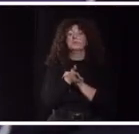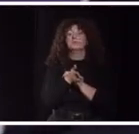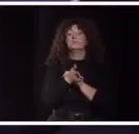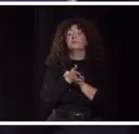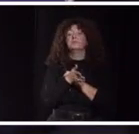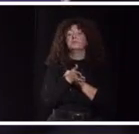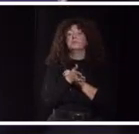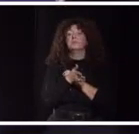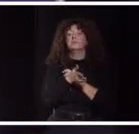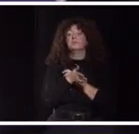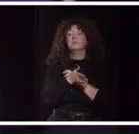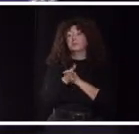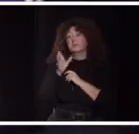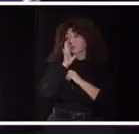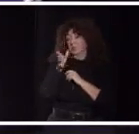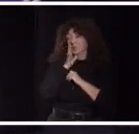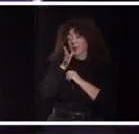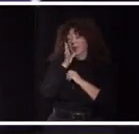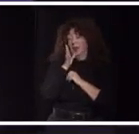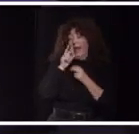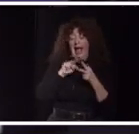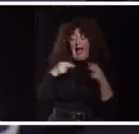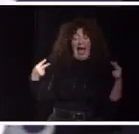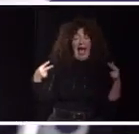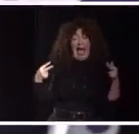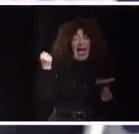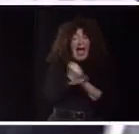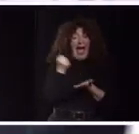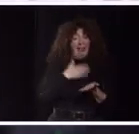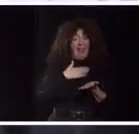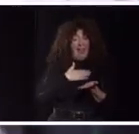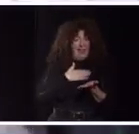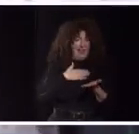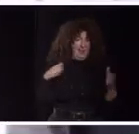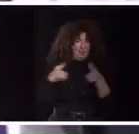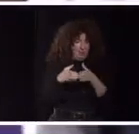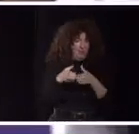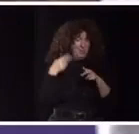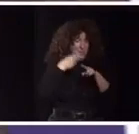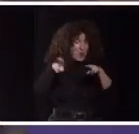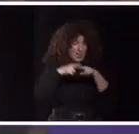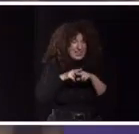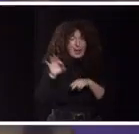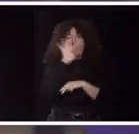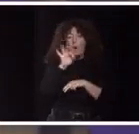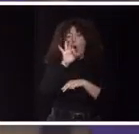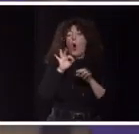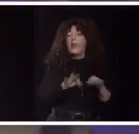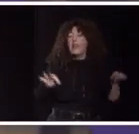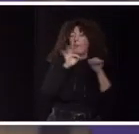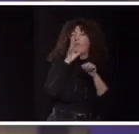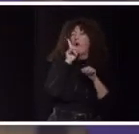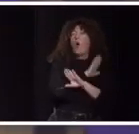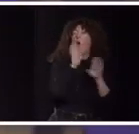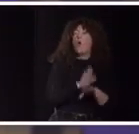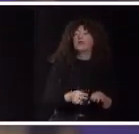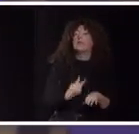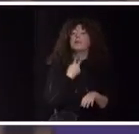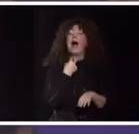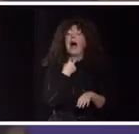por el propio ADN que tiene nuestra organización política, que tiene Podemos. Porque la última palabra,